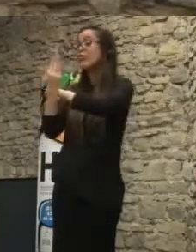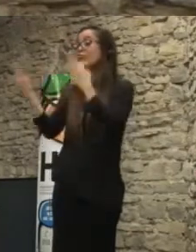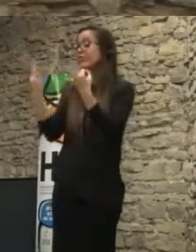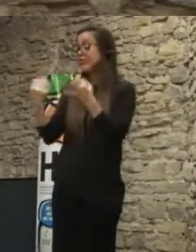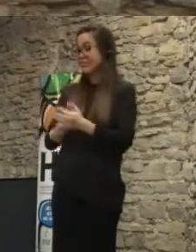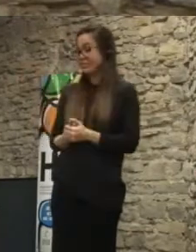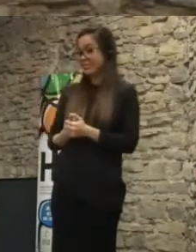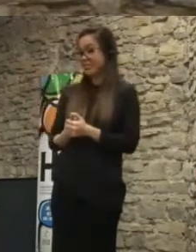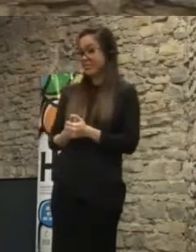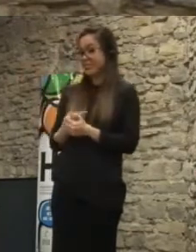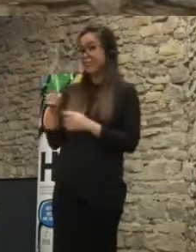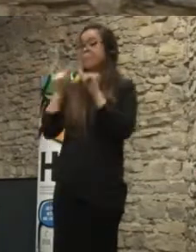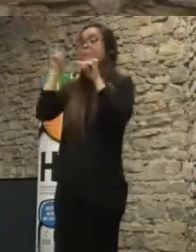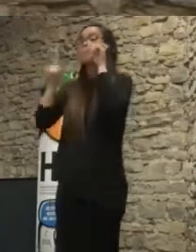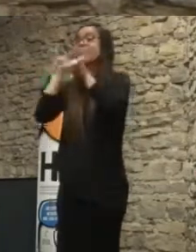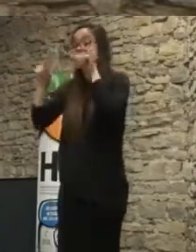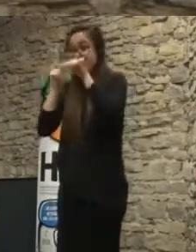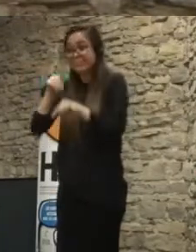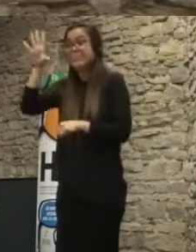tener, no discutir el proyecto